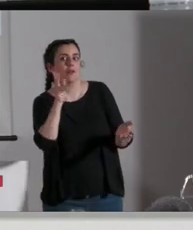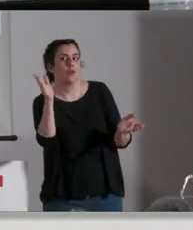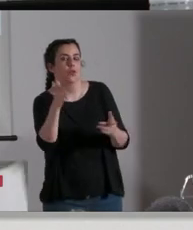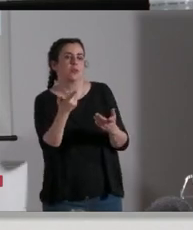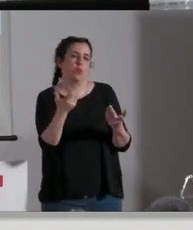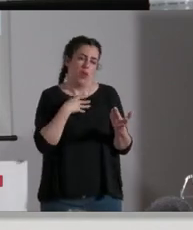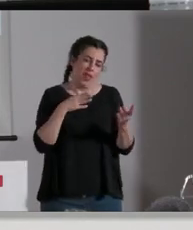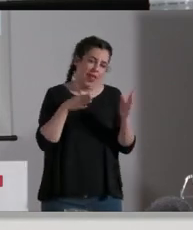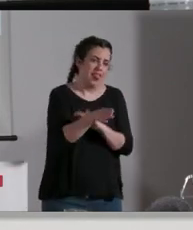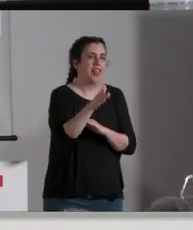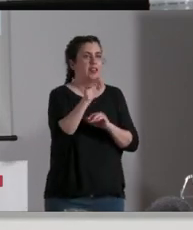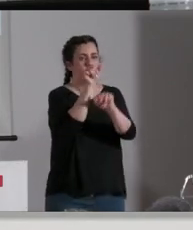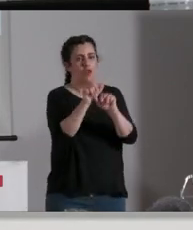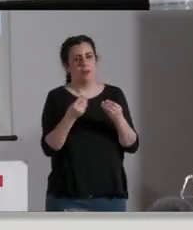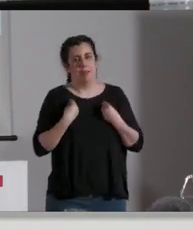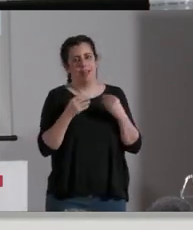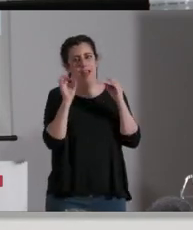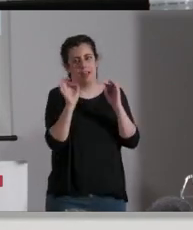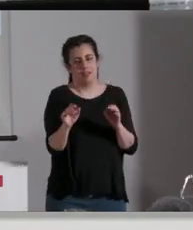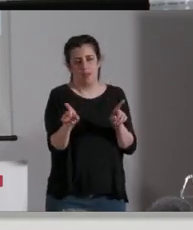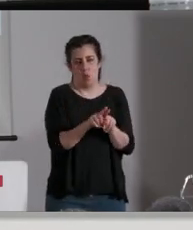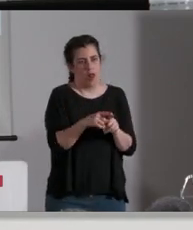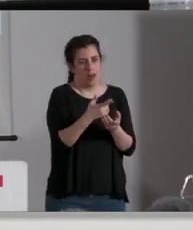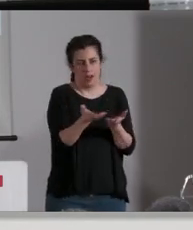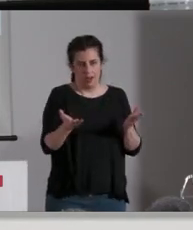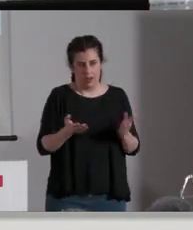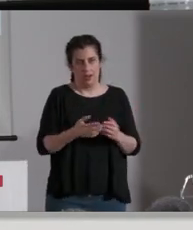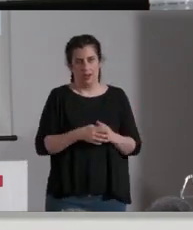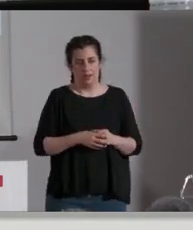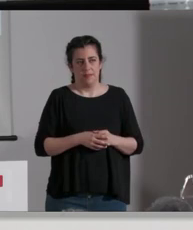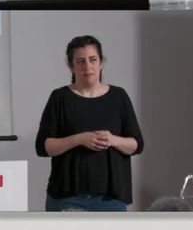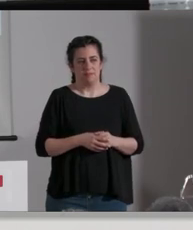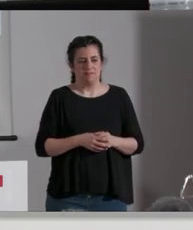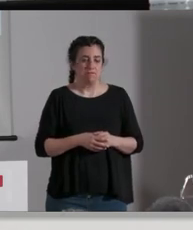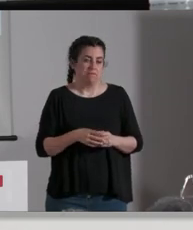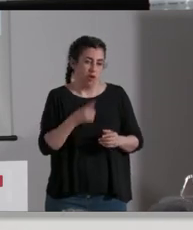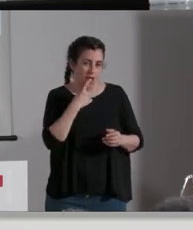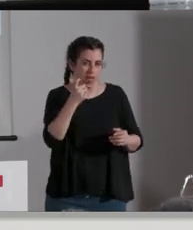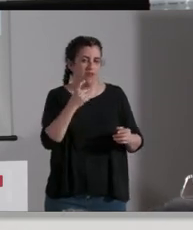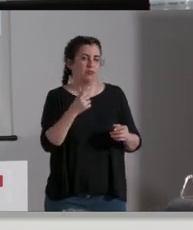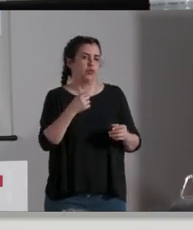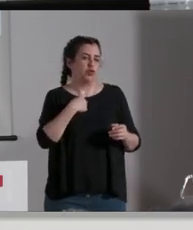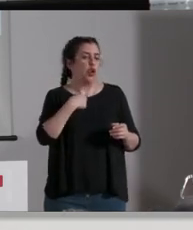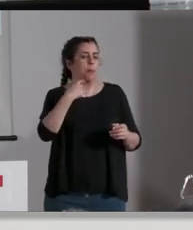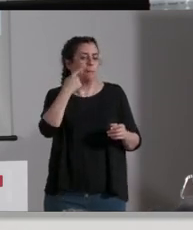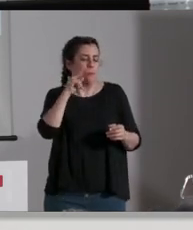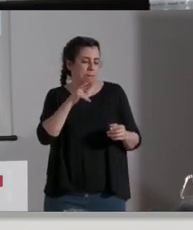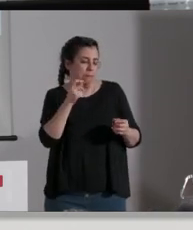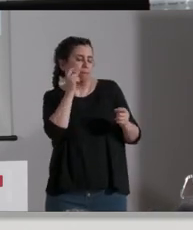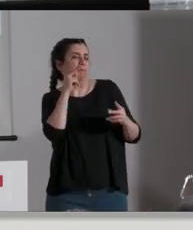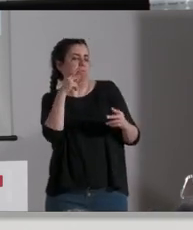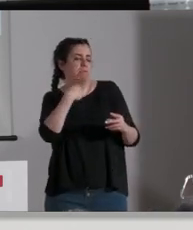también a vivir así, ¿no? Pero sí que me gustaría remarcar eso, que ahora mismo aquí yo veo que en nuestro proyecto somos